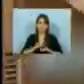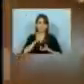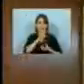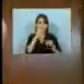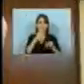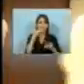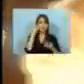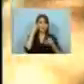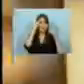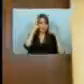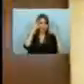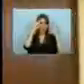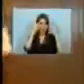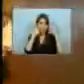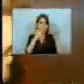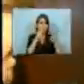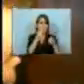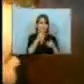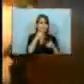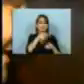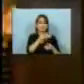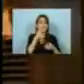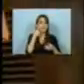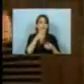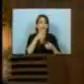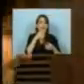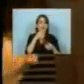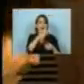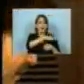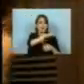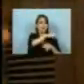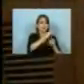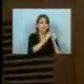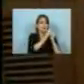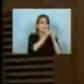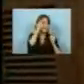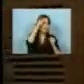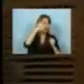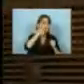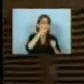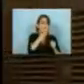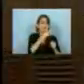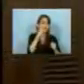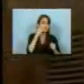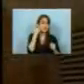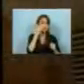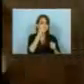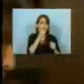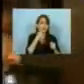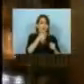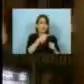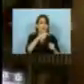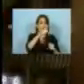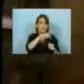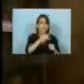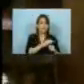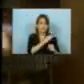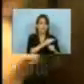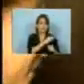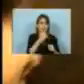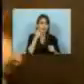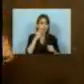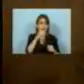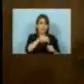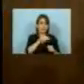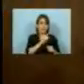Hola Antonio, buenas noches. Para preguntarte cómo van las conversaciones con ideas, ¿vas muy a estar bien, escuchado? Muy bien. No, no, no. ¿Será este el año o no? No,